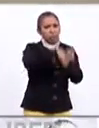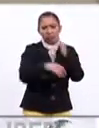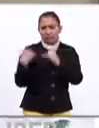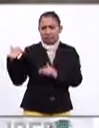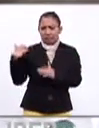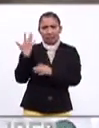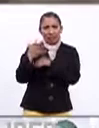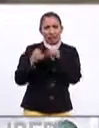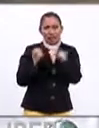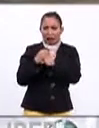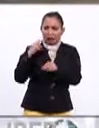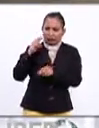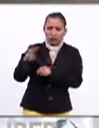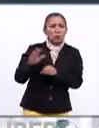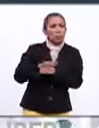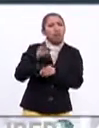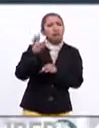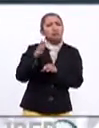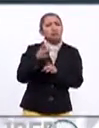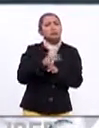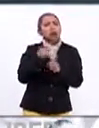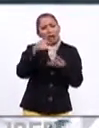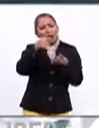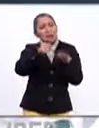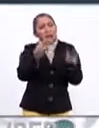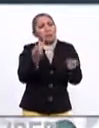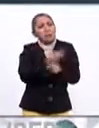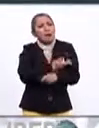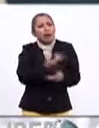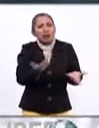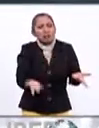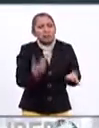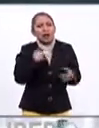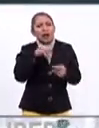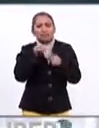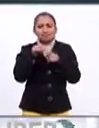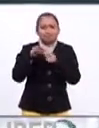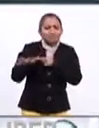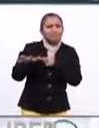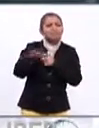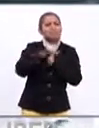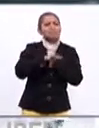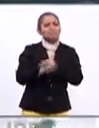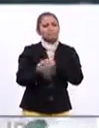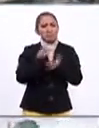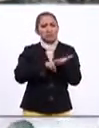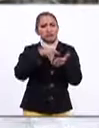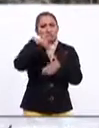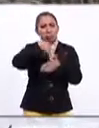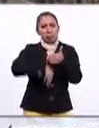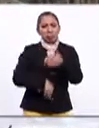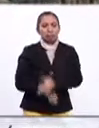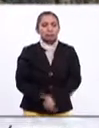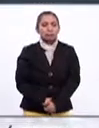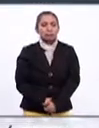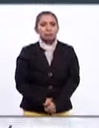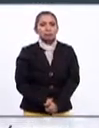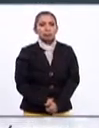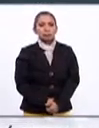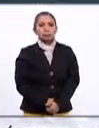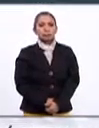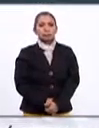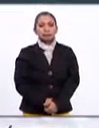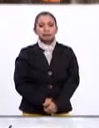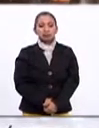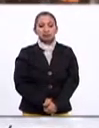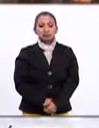última década. ¿Cuáles han sido estos grandes factores que han venido impulsando este precio hacia la baja?